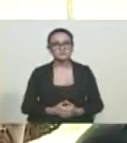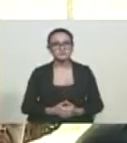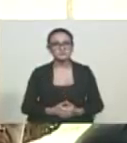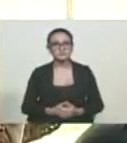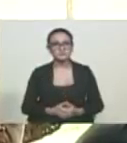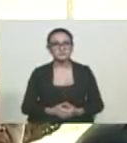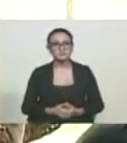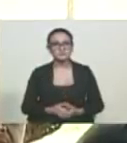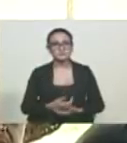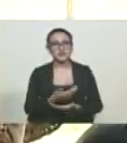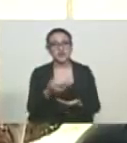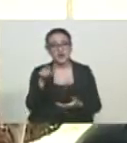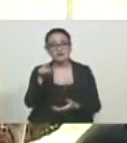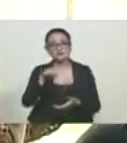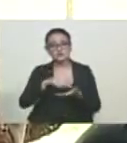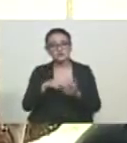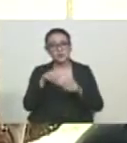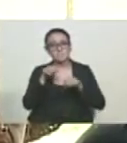Eso fue esta marcha,